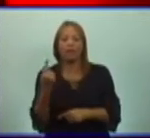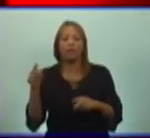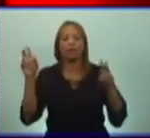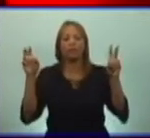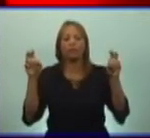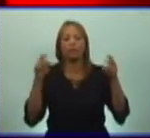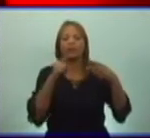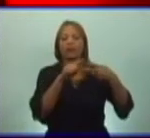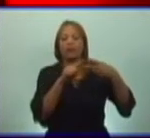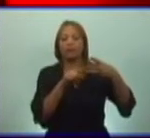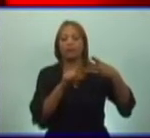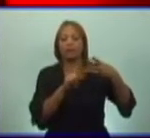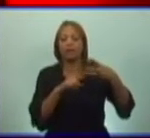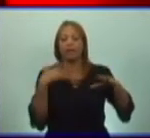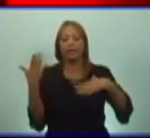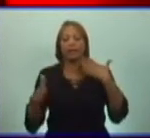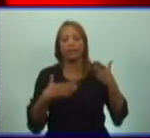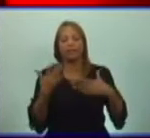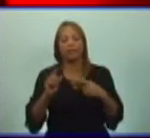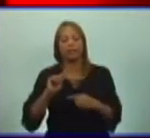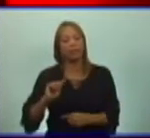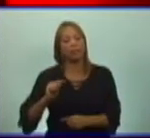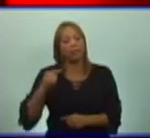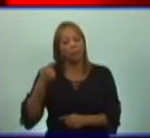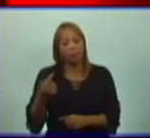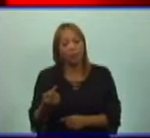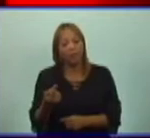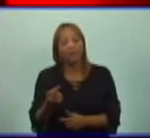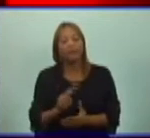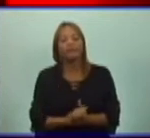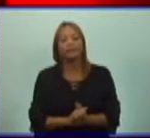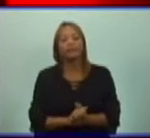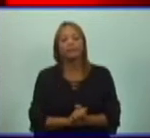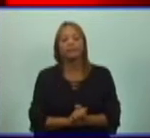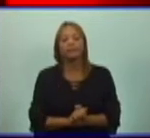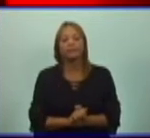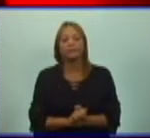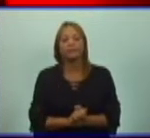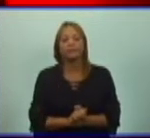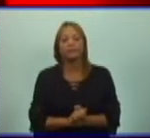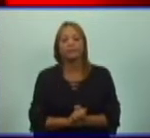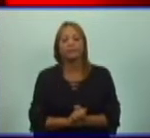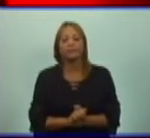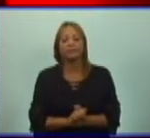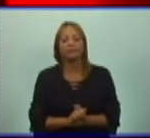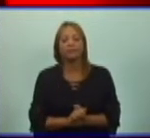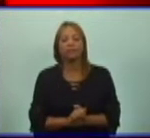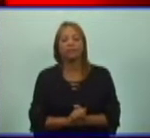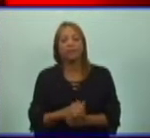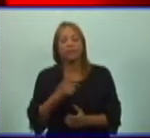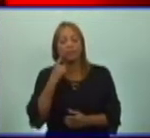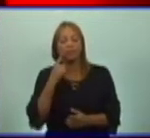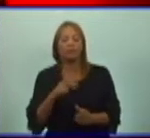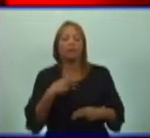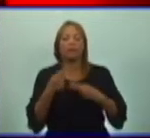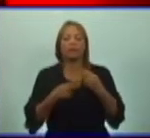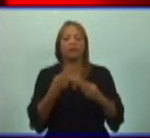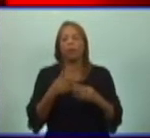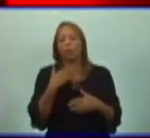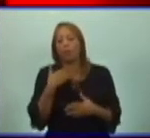tres actividades. Luego vamos a demostrar cómo pudieran realizar las